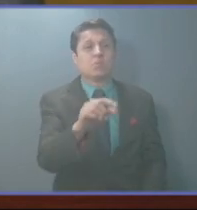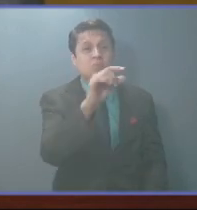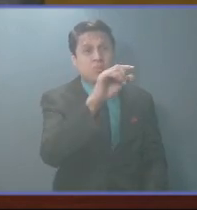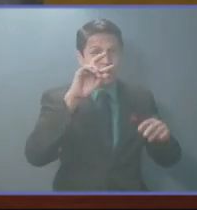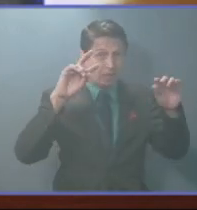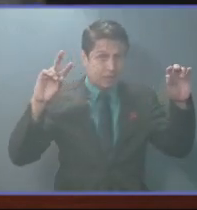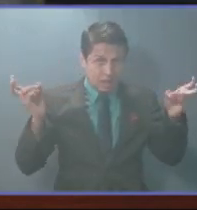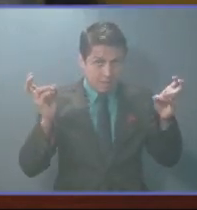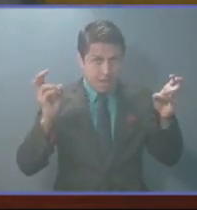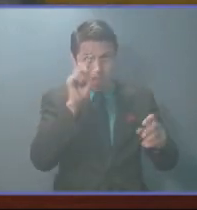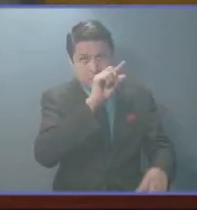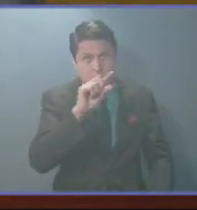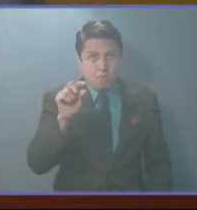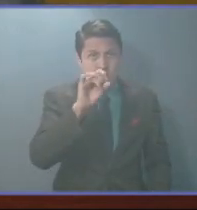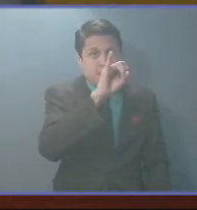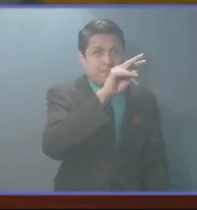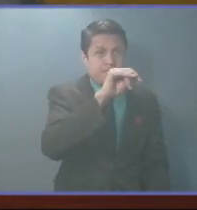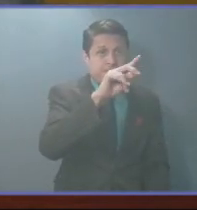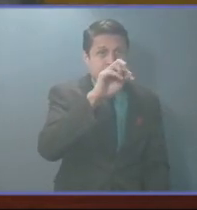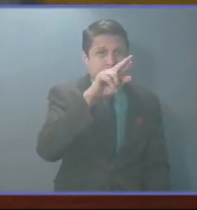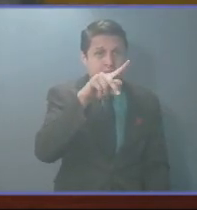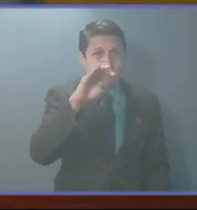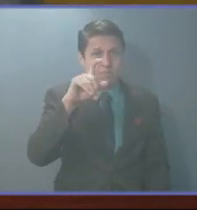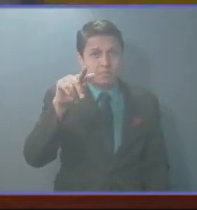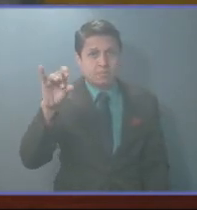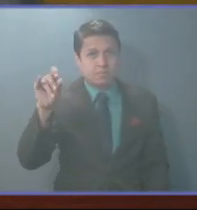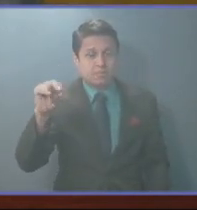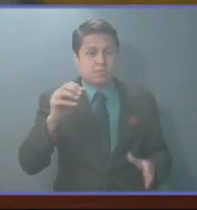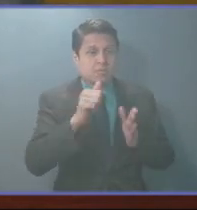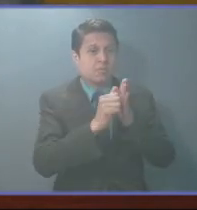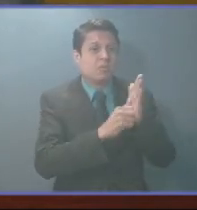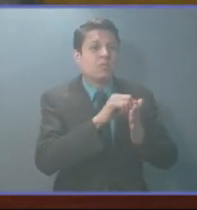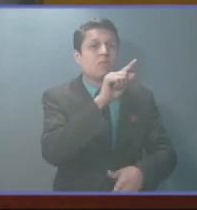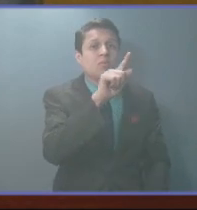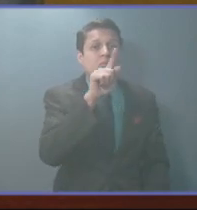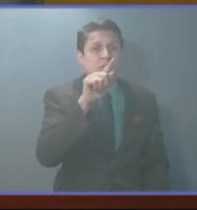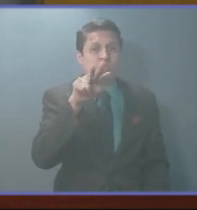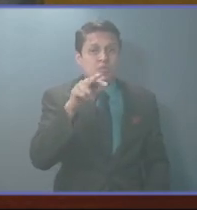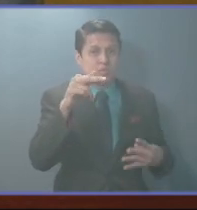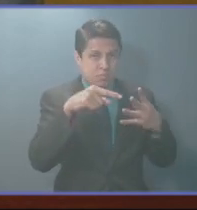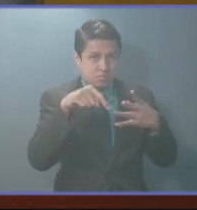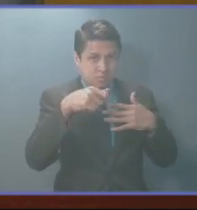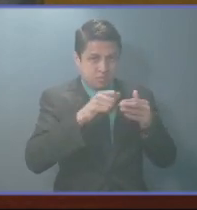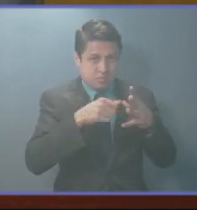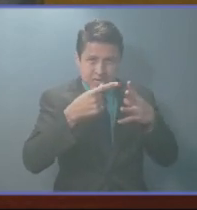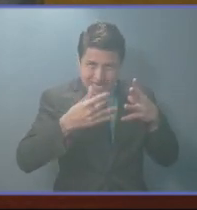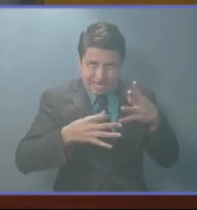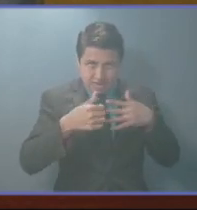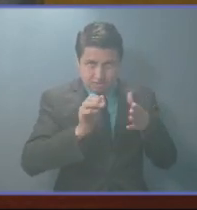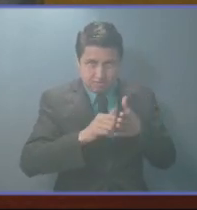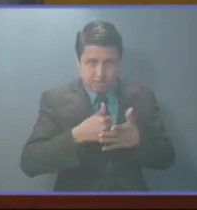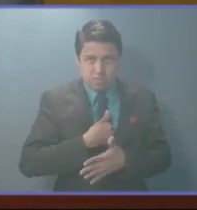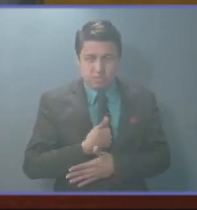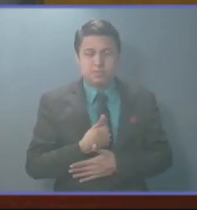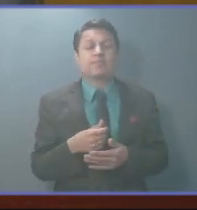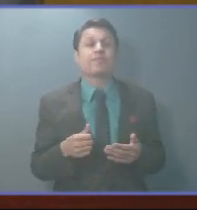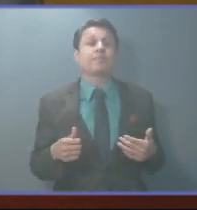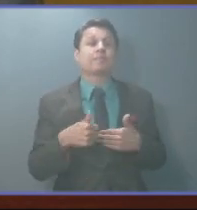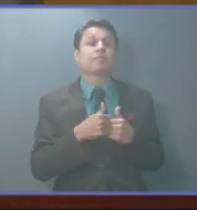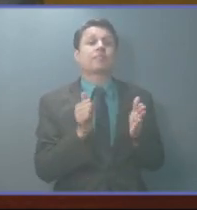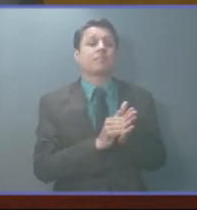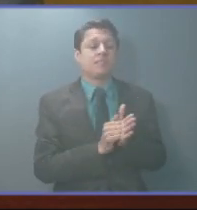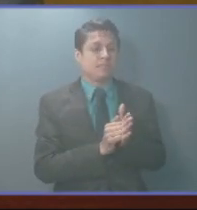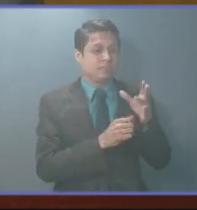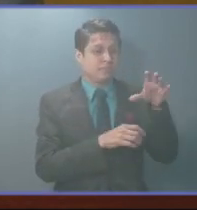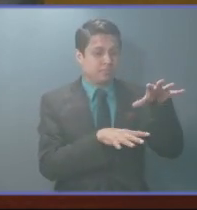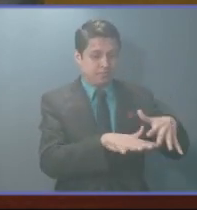Interpelaciones. Artículo 113. Objeto de las interpelaciones. La interpelación tiene por objeto que la Asamblea reciba